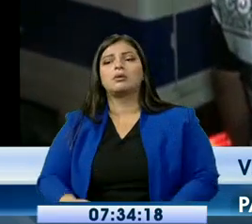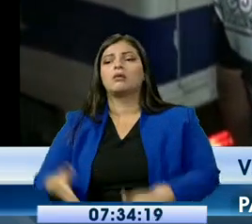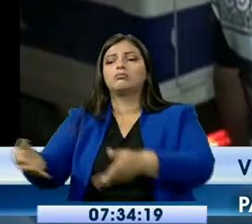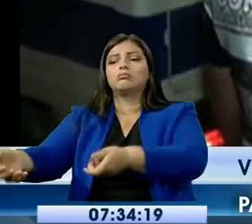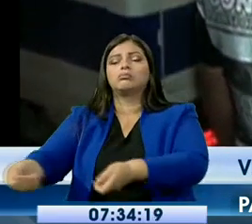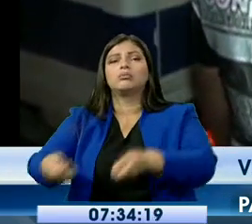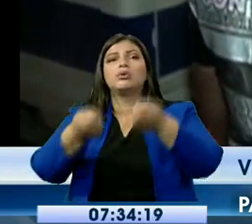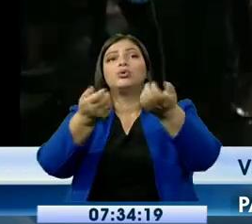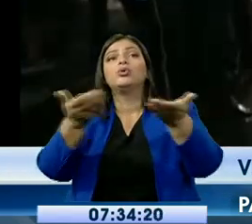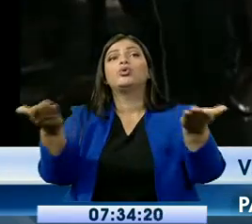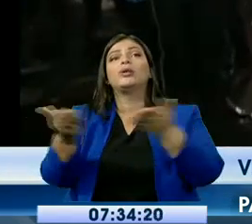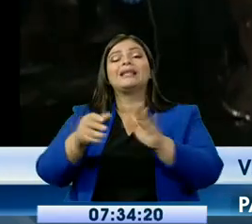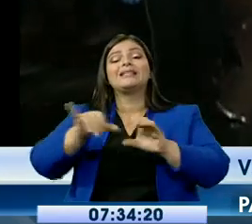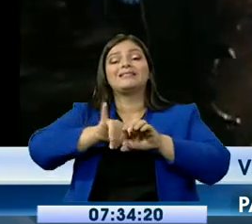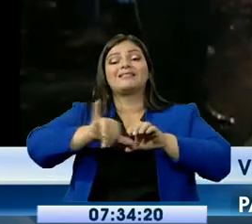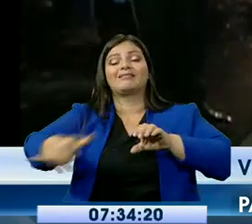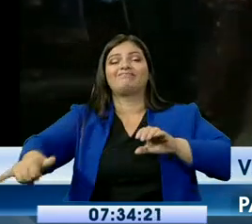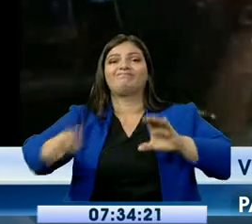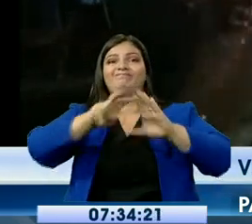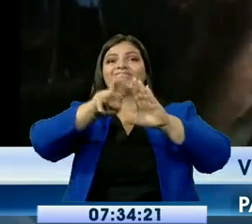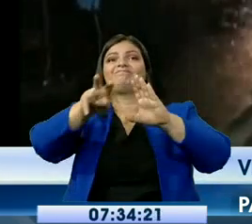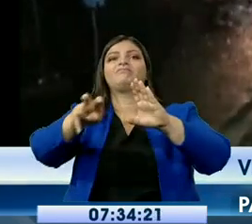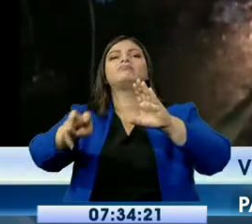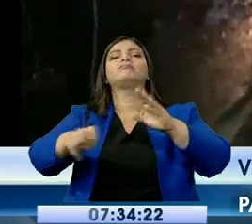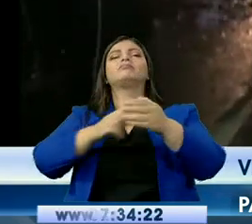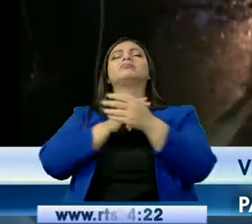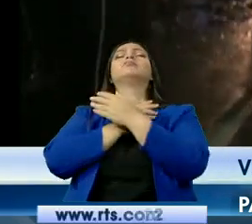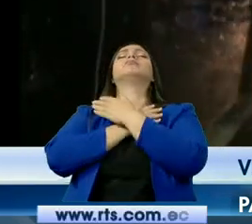y los vehículos retirados del lugar. Desde la